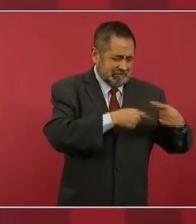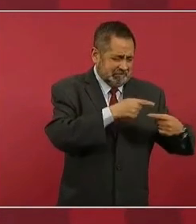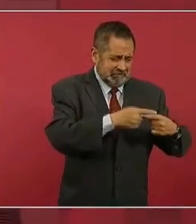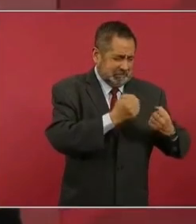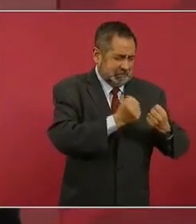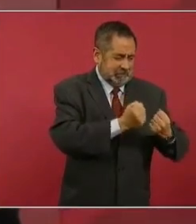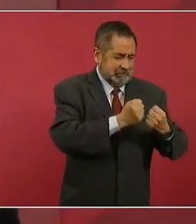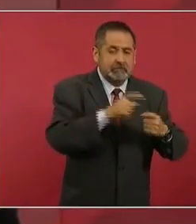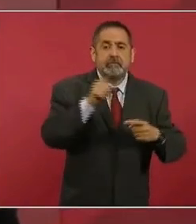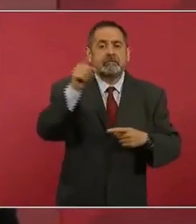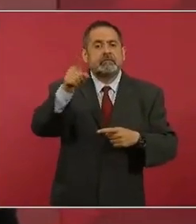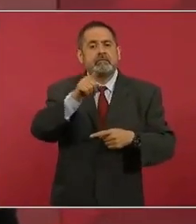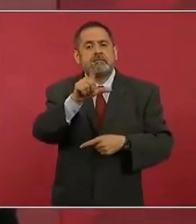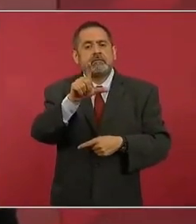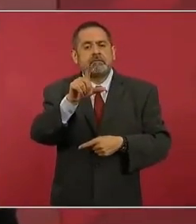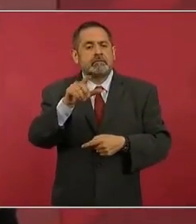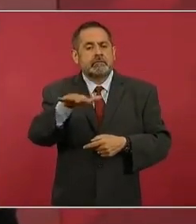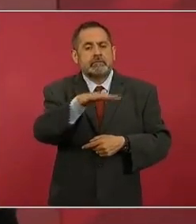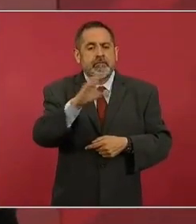Lomas.